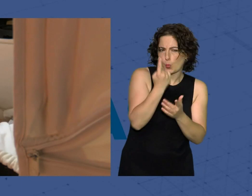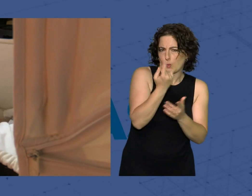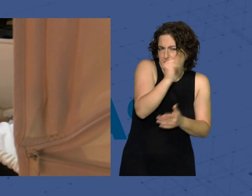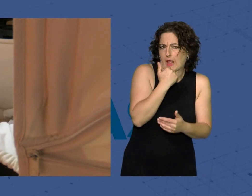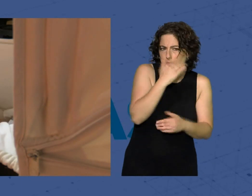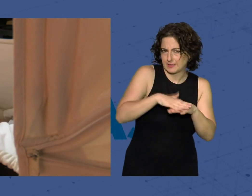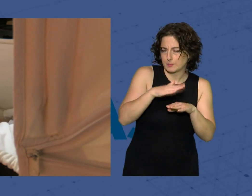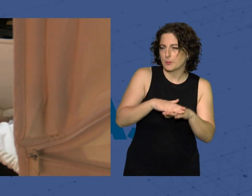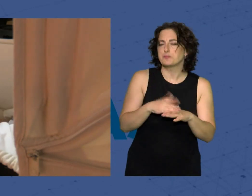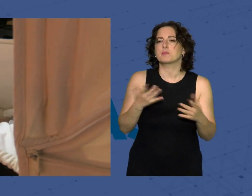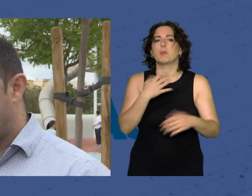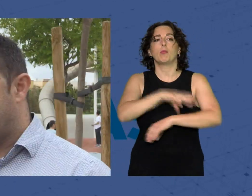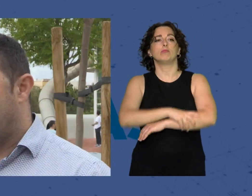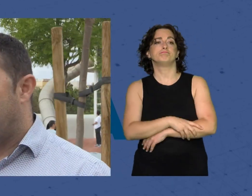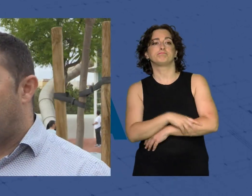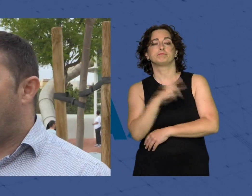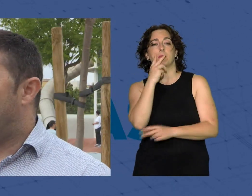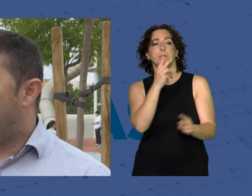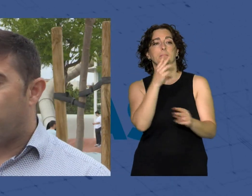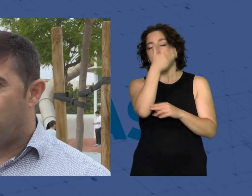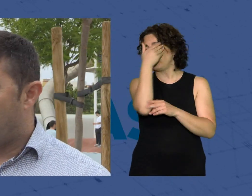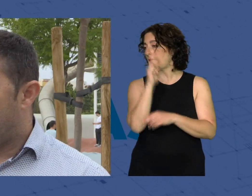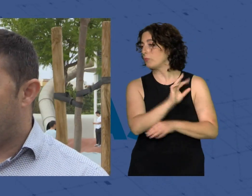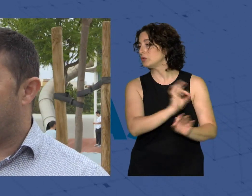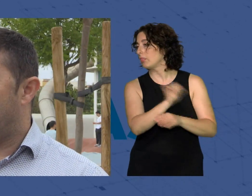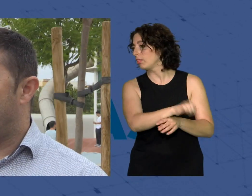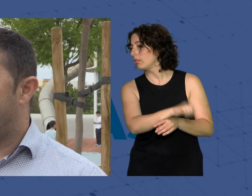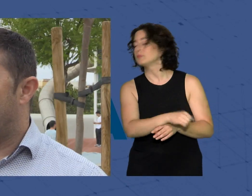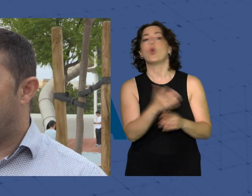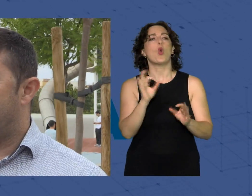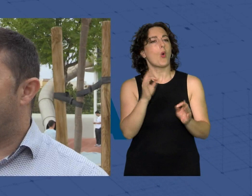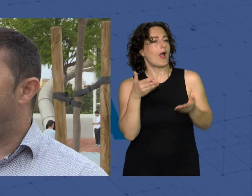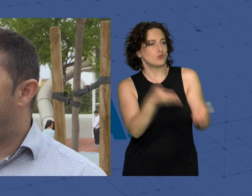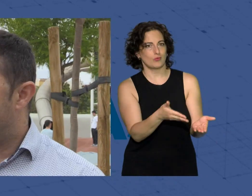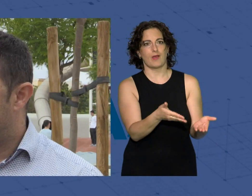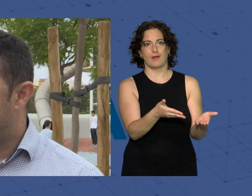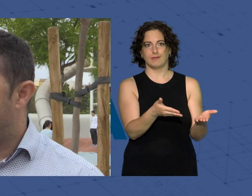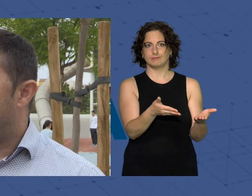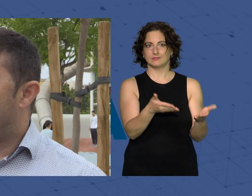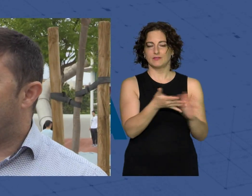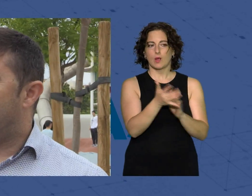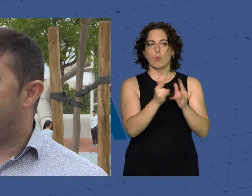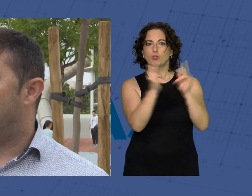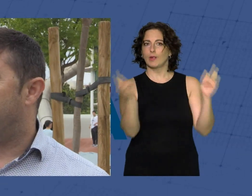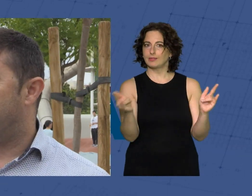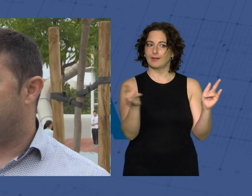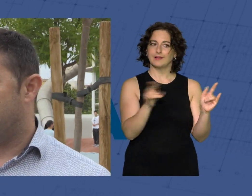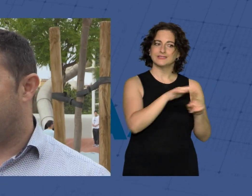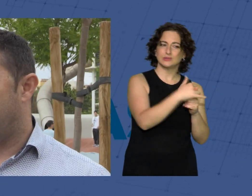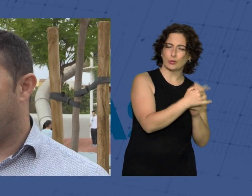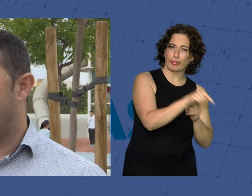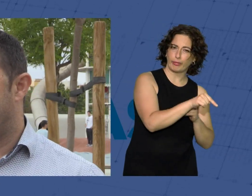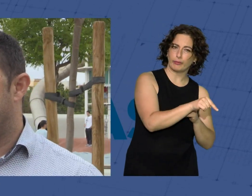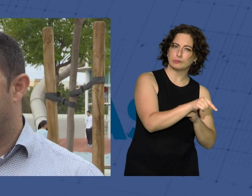O cruzamos los brazos y miramos hacia atrás, o ayudamos, que no nos cuesta ningún trabajo, y ser un puente entre esa situación